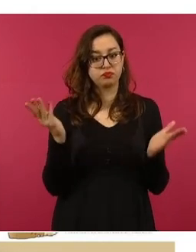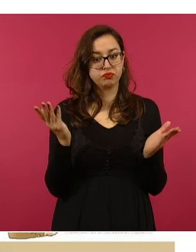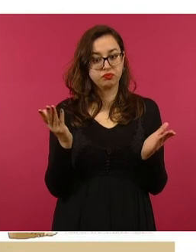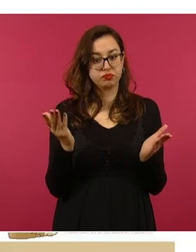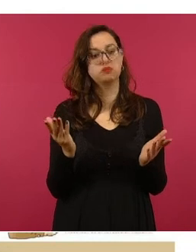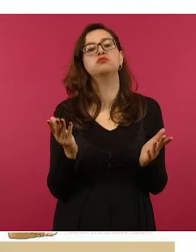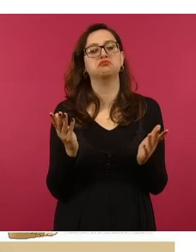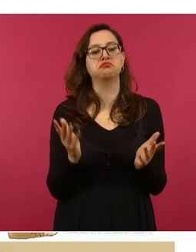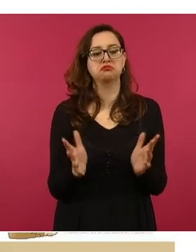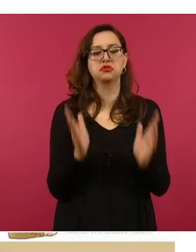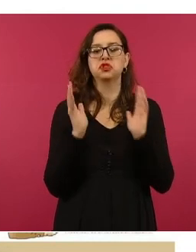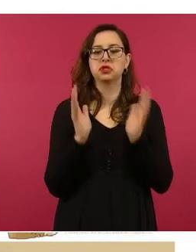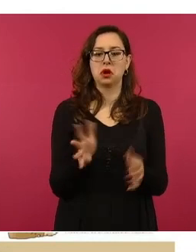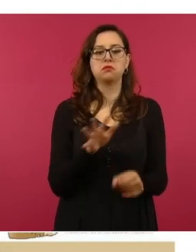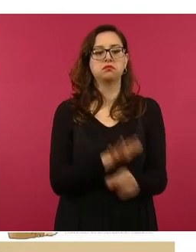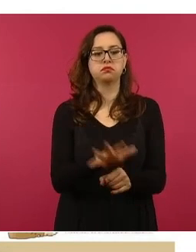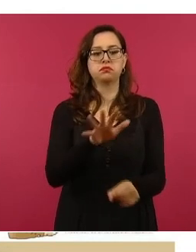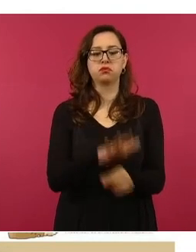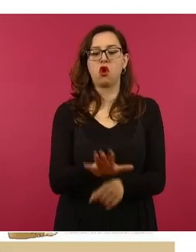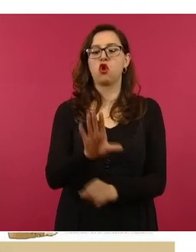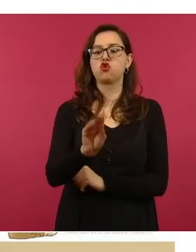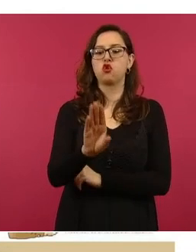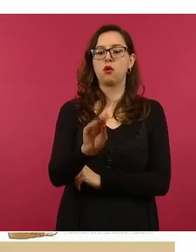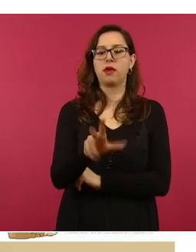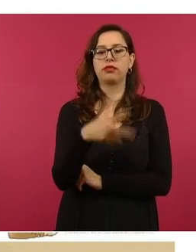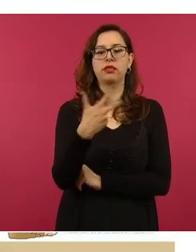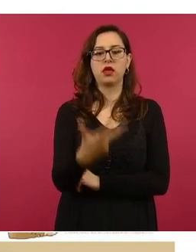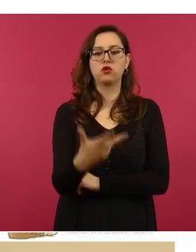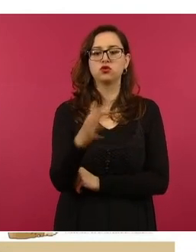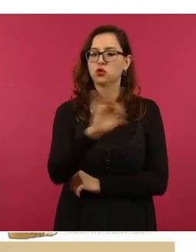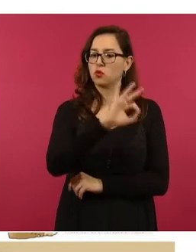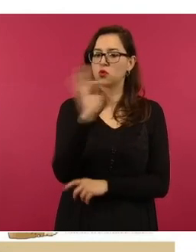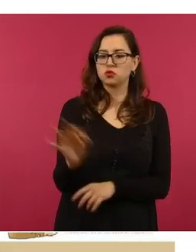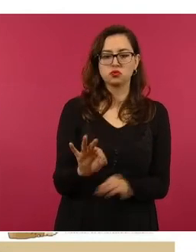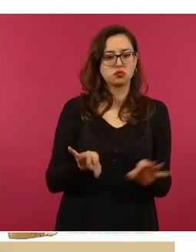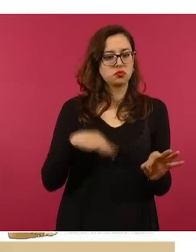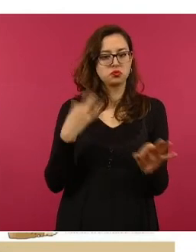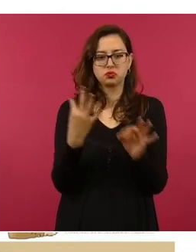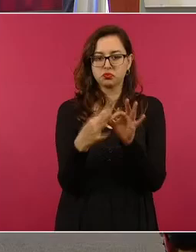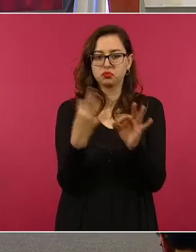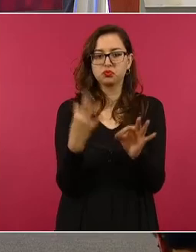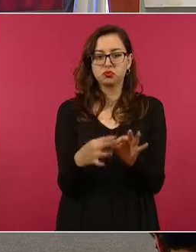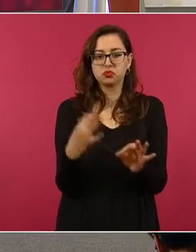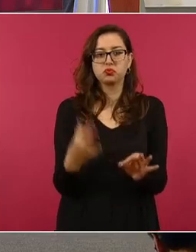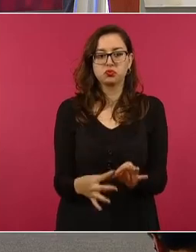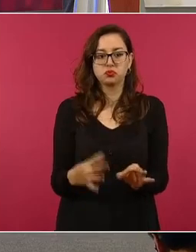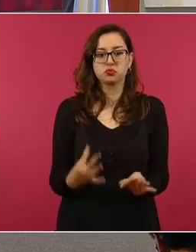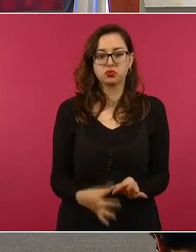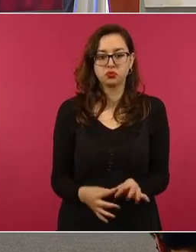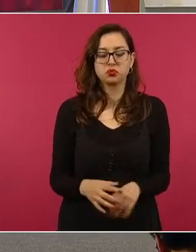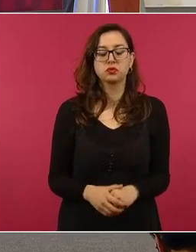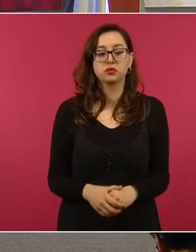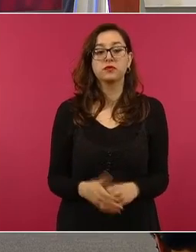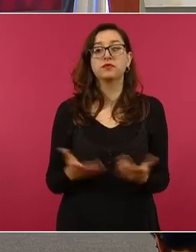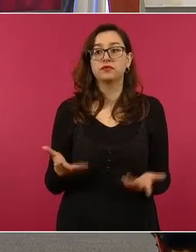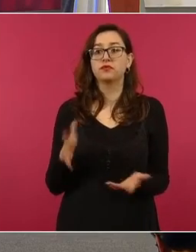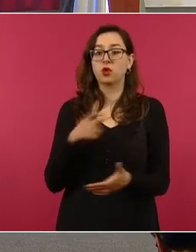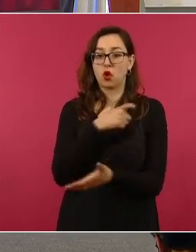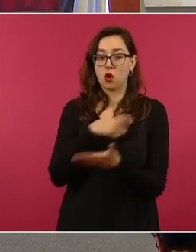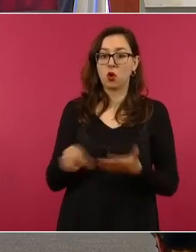del 98% de recetas surtidas, y al momento se está en proceso de adquisición